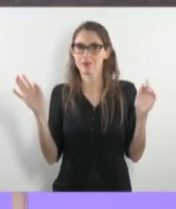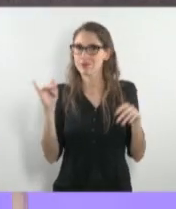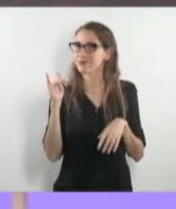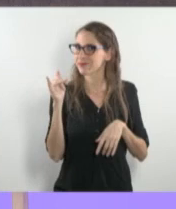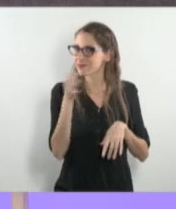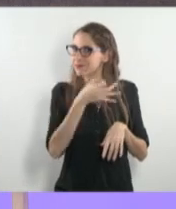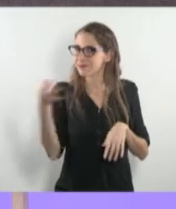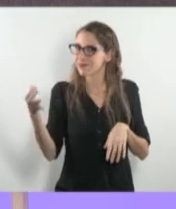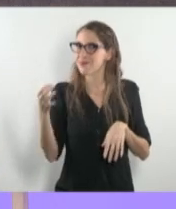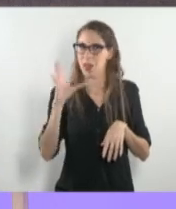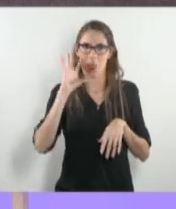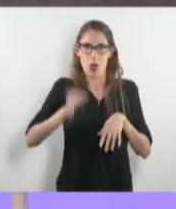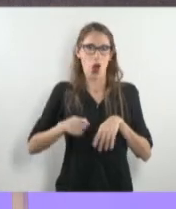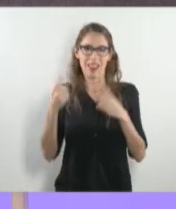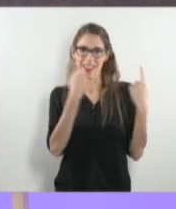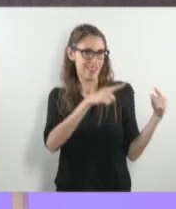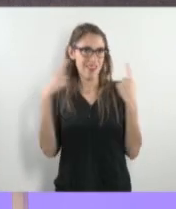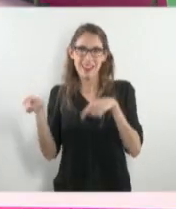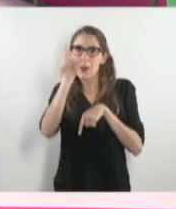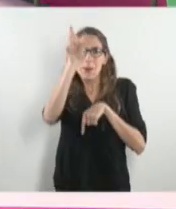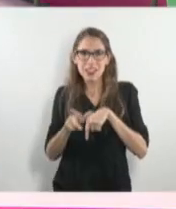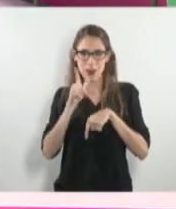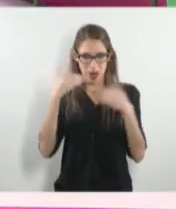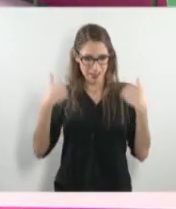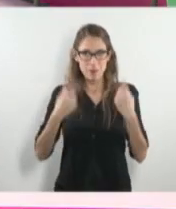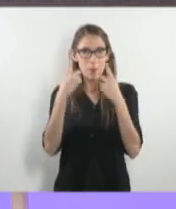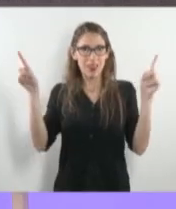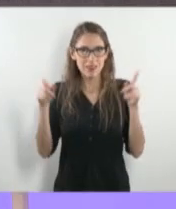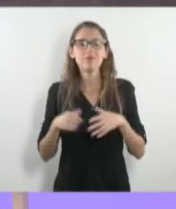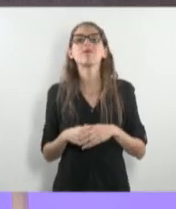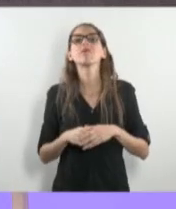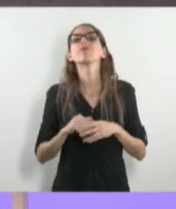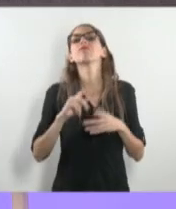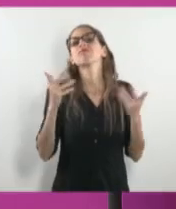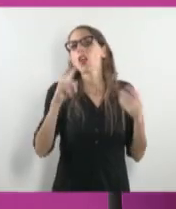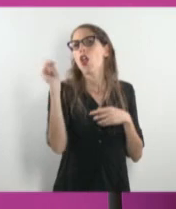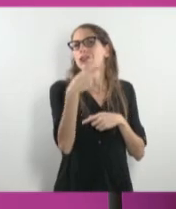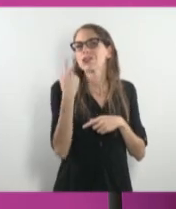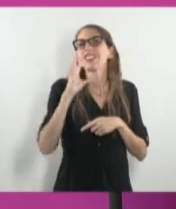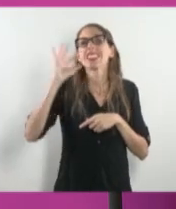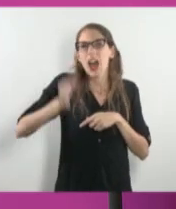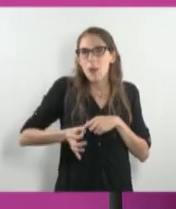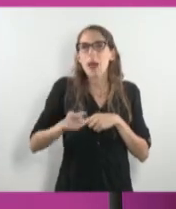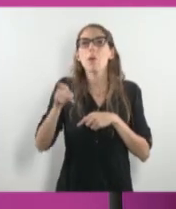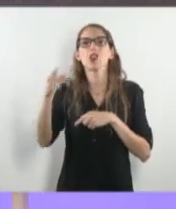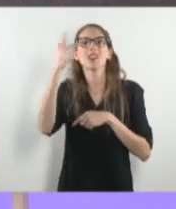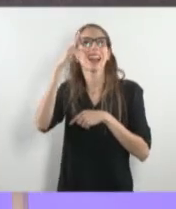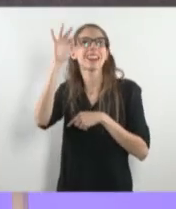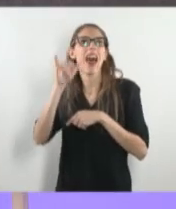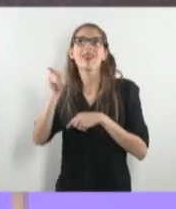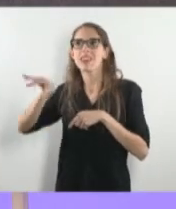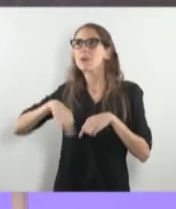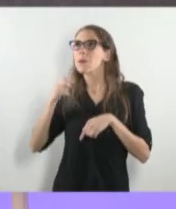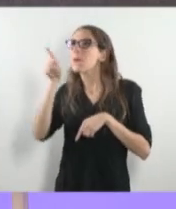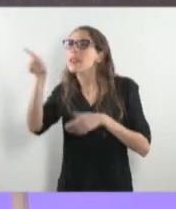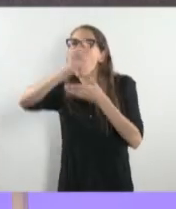colocado en otro lugar. Digo, independientemente de que uno sepa, digamos, la historia de la biografía de José Hernández, también,